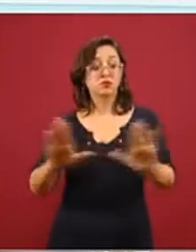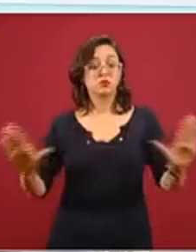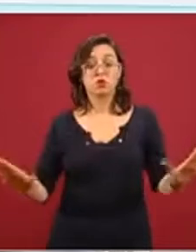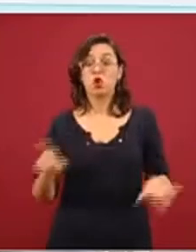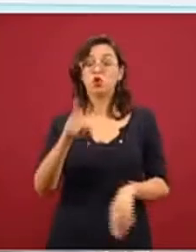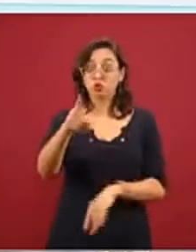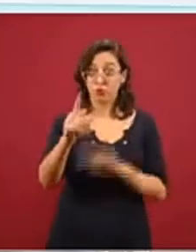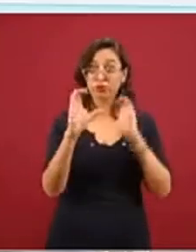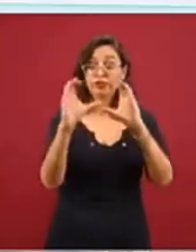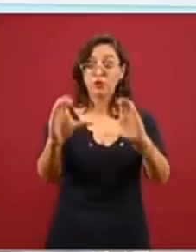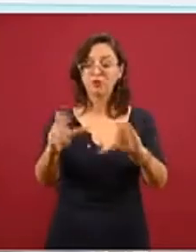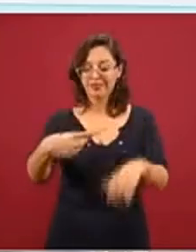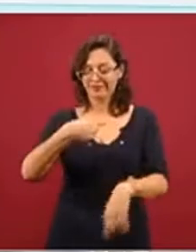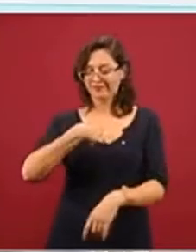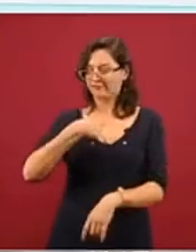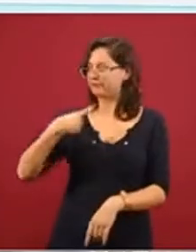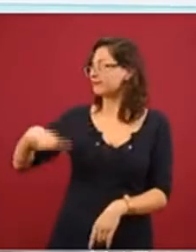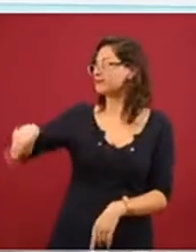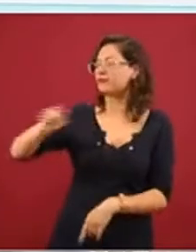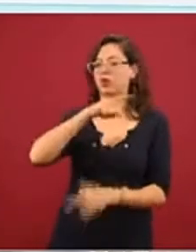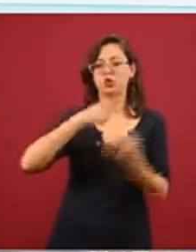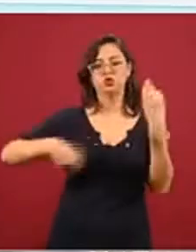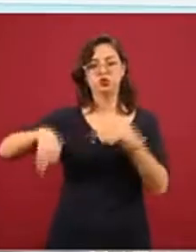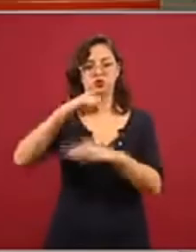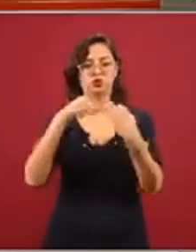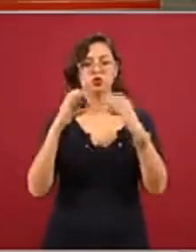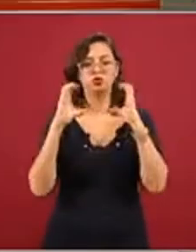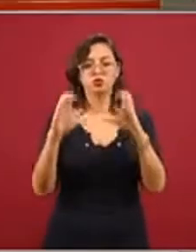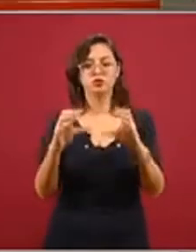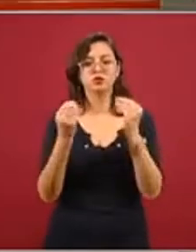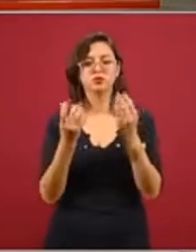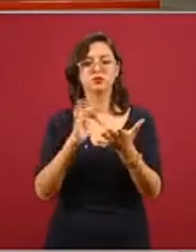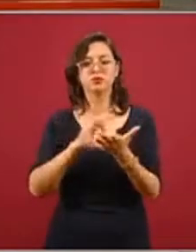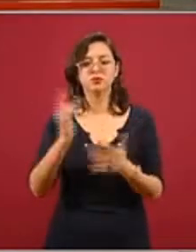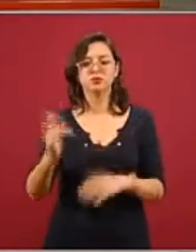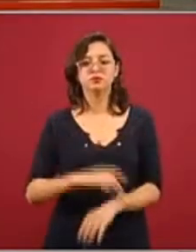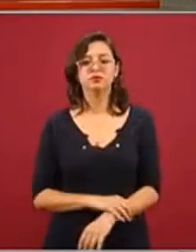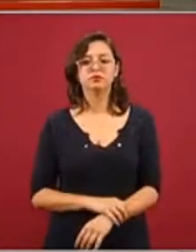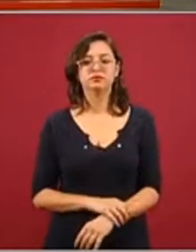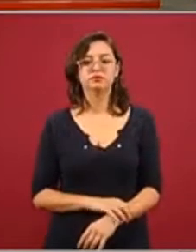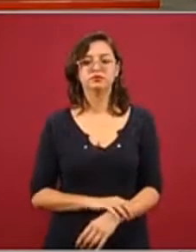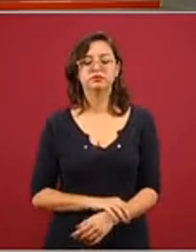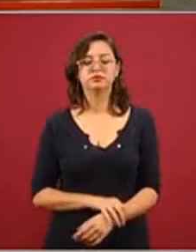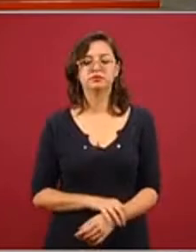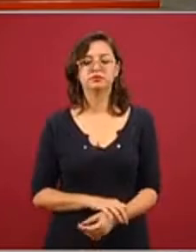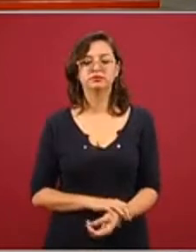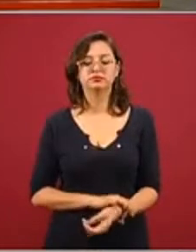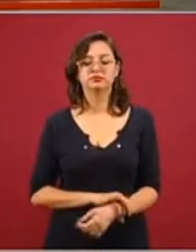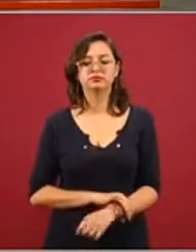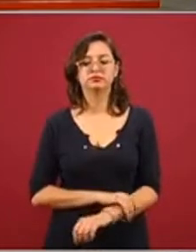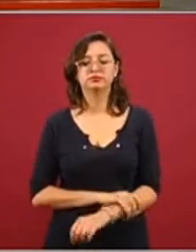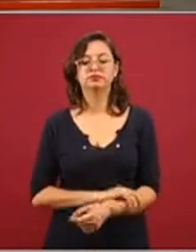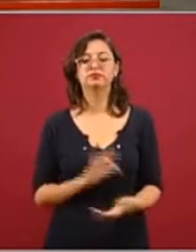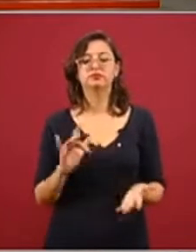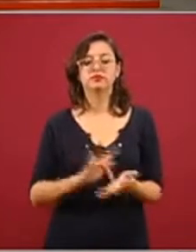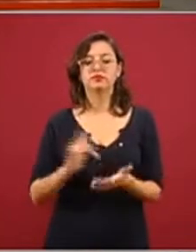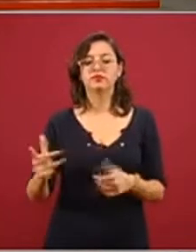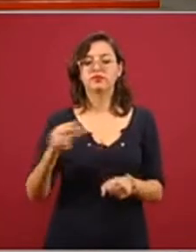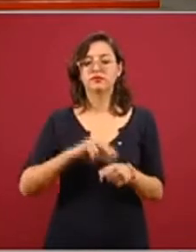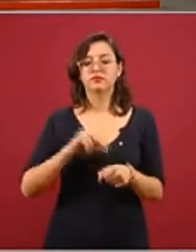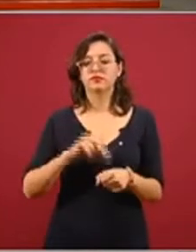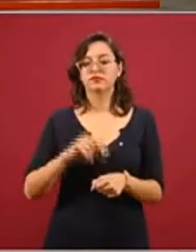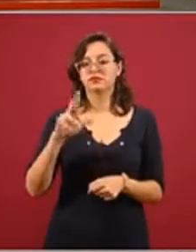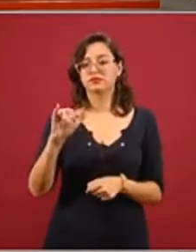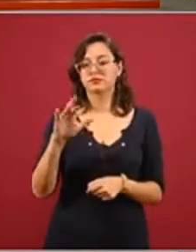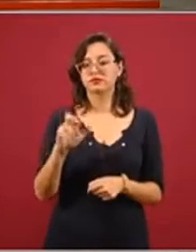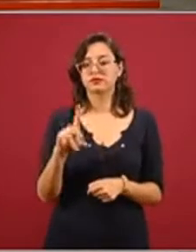cuidas tú, nos cuidamos todos. Muchas gracias. Gracias, doctor Ricardo Cortés.